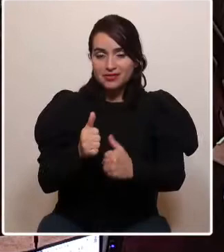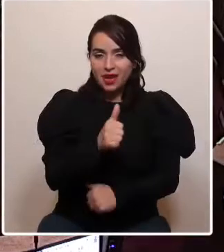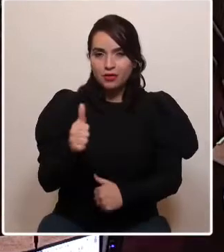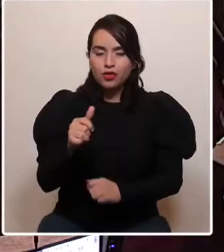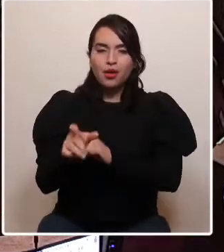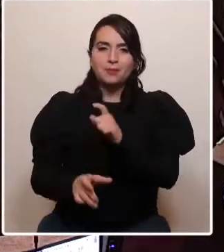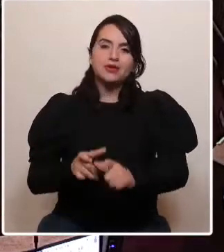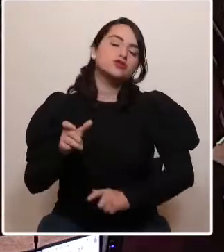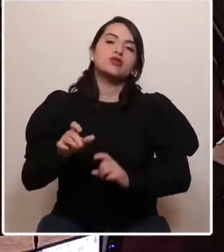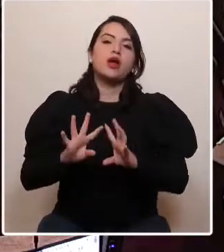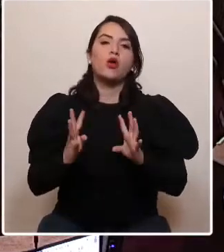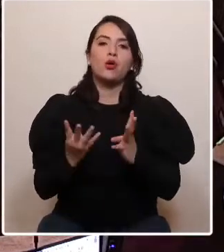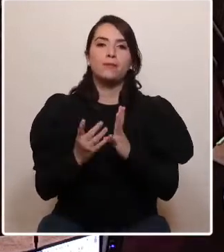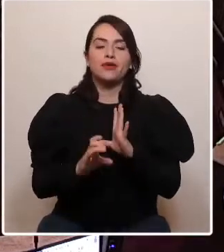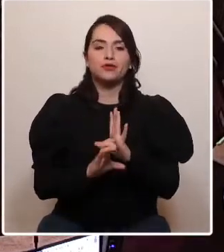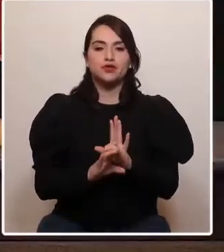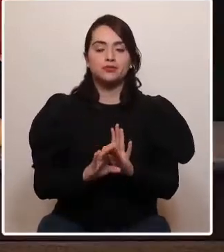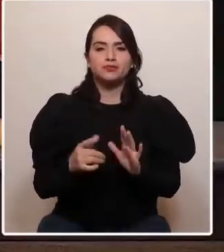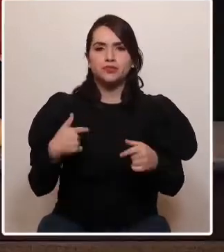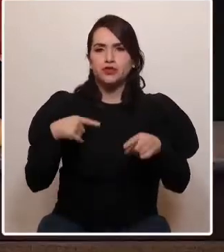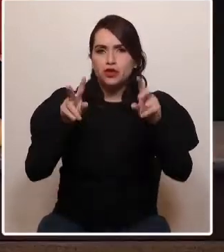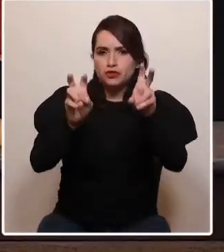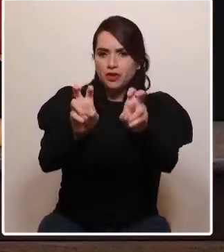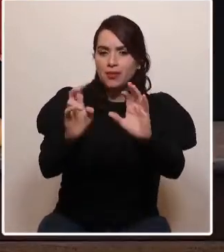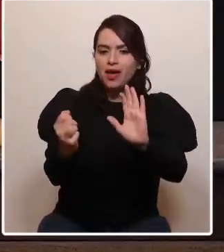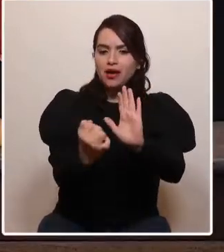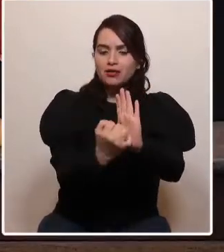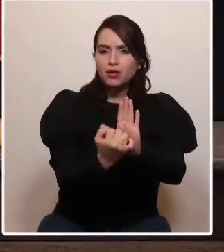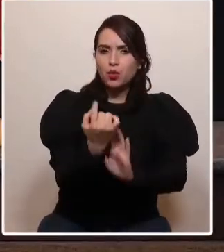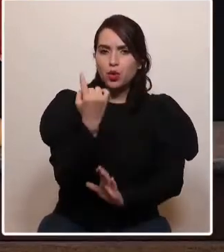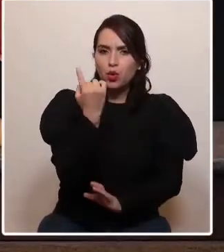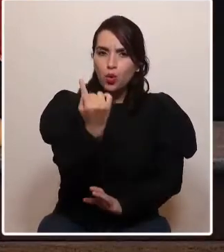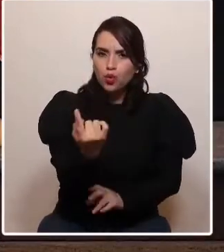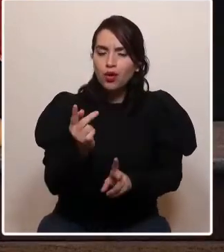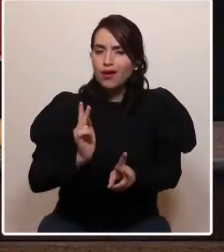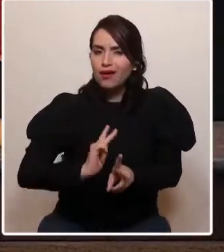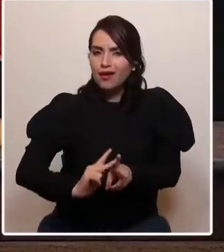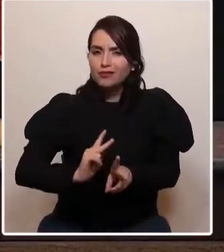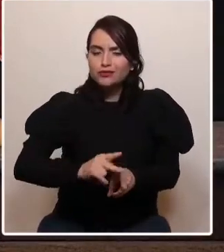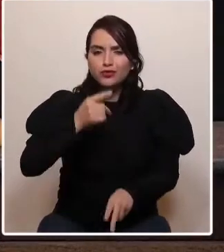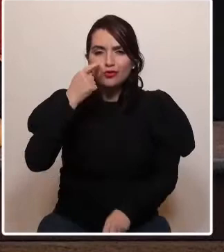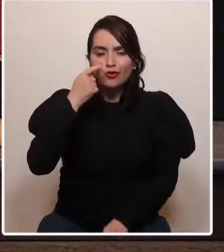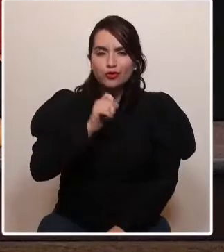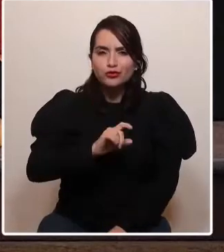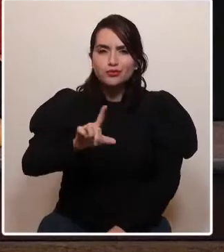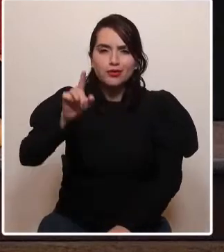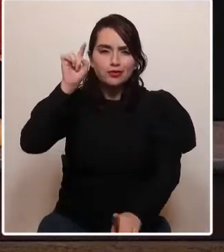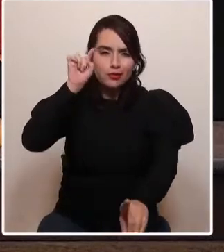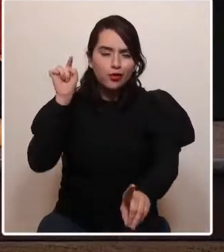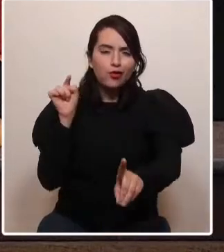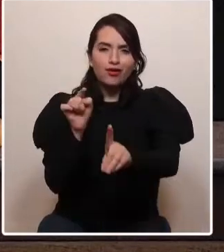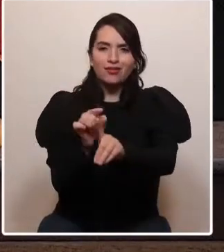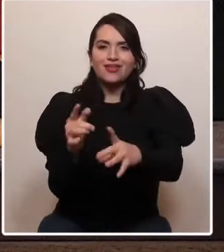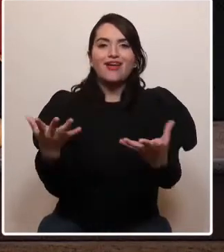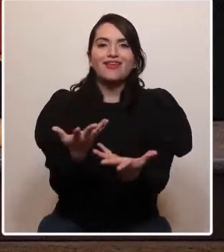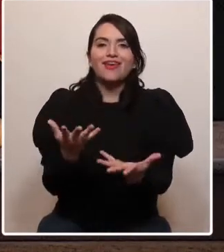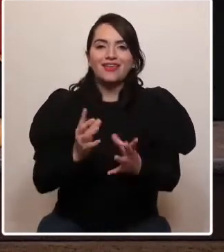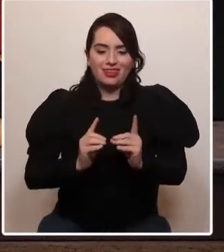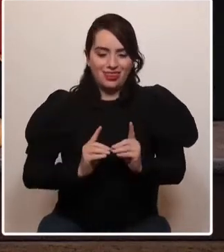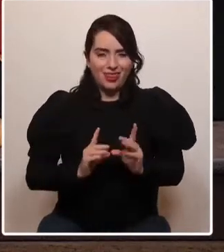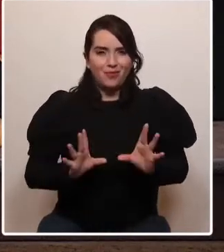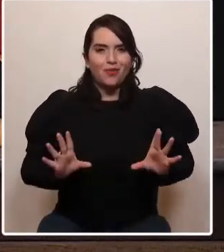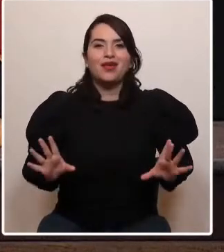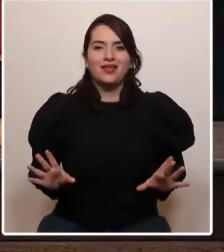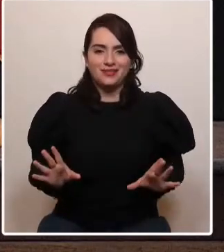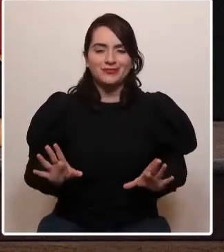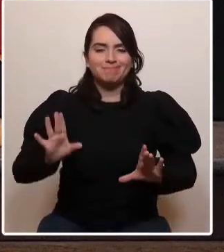referirme al artículo 1, al inciso que señala que la creación de conocimientos estará orientada a su democratización y a la